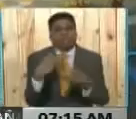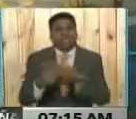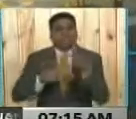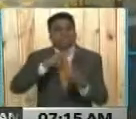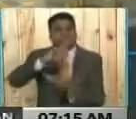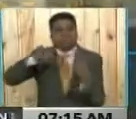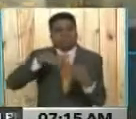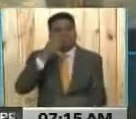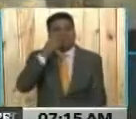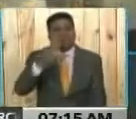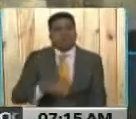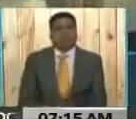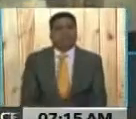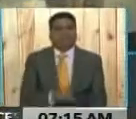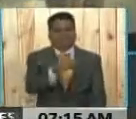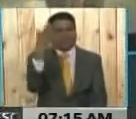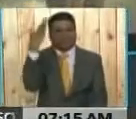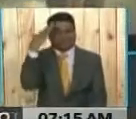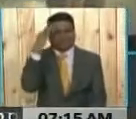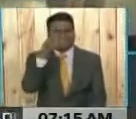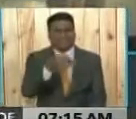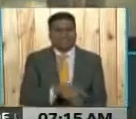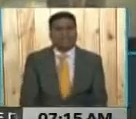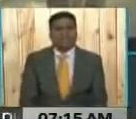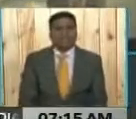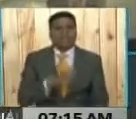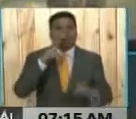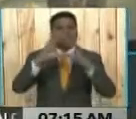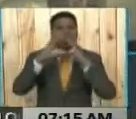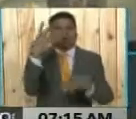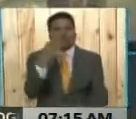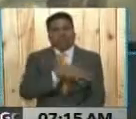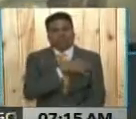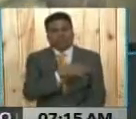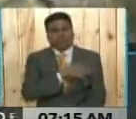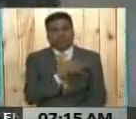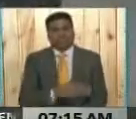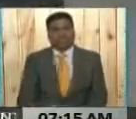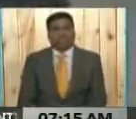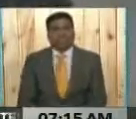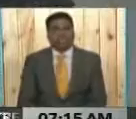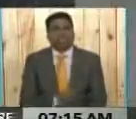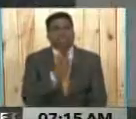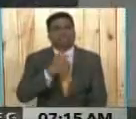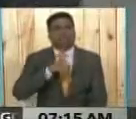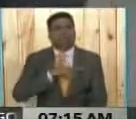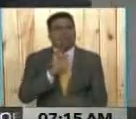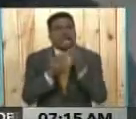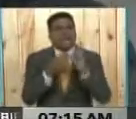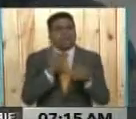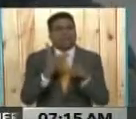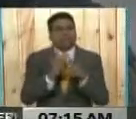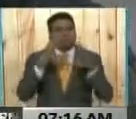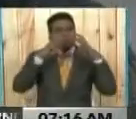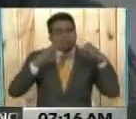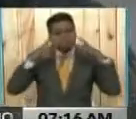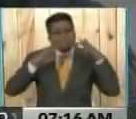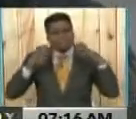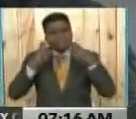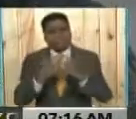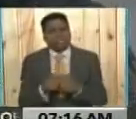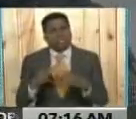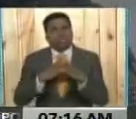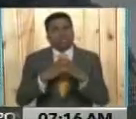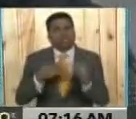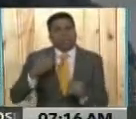con un pueblo. Tú sabes que como comunicador social he estado haciendo algunos análisis durante toda mi vida sobre la